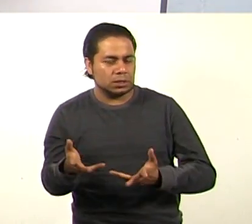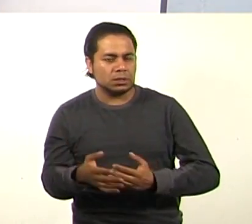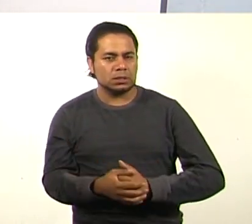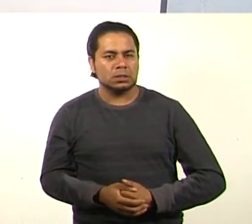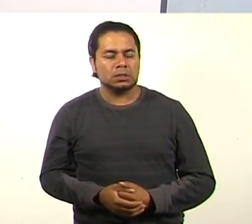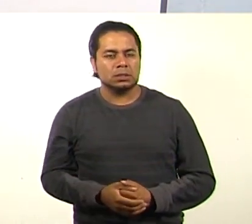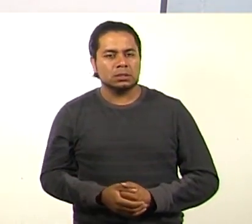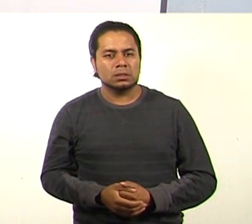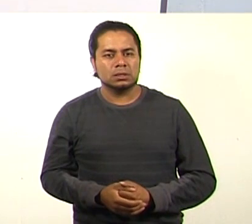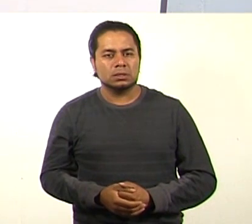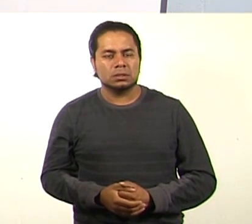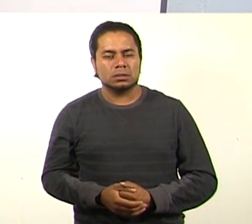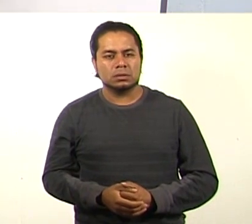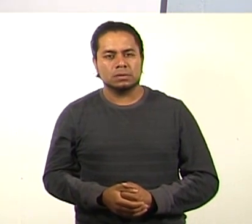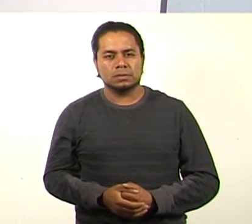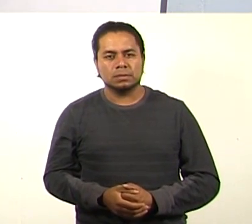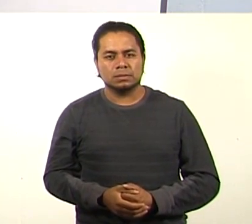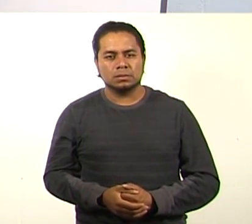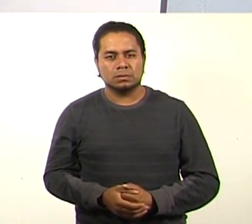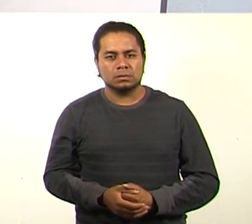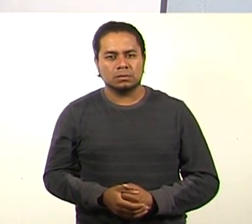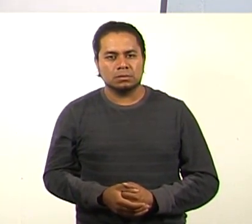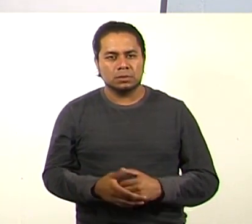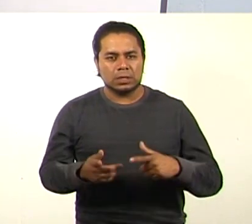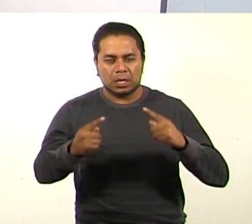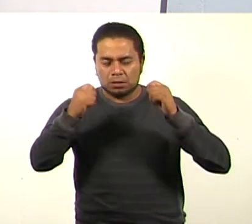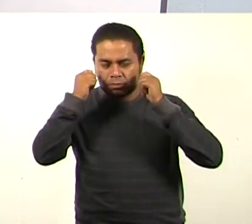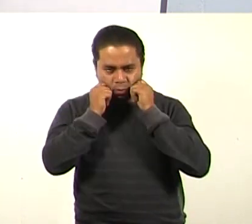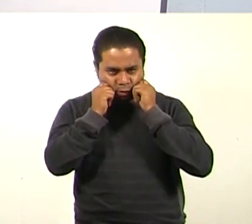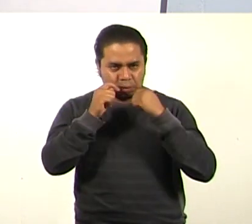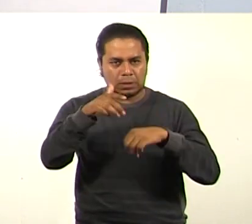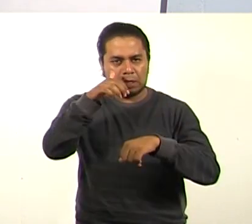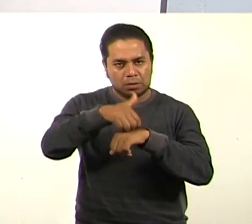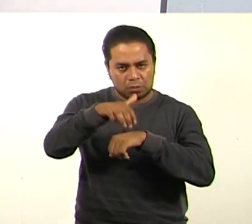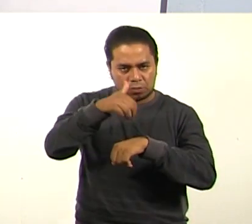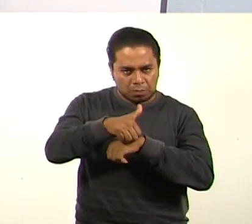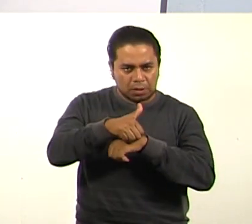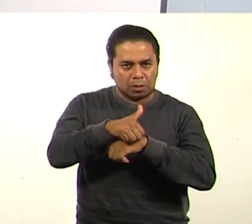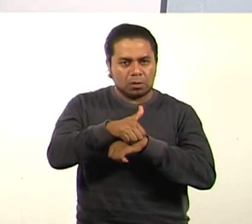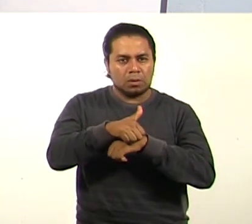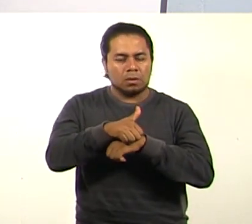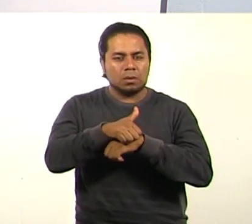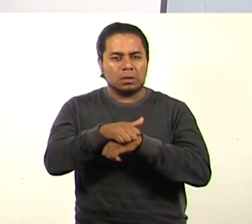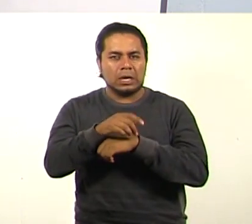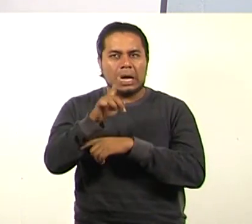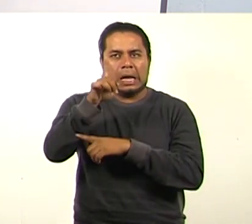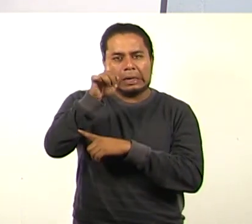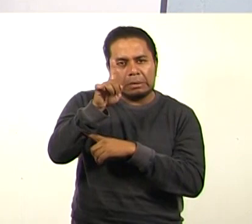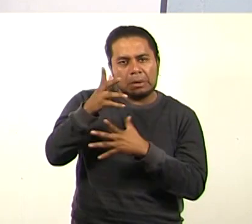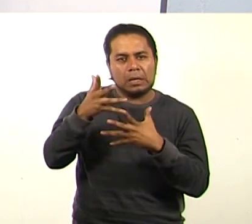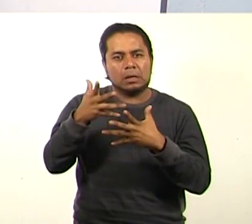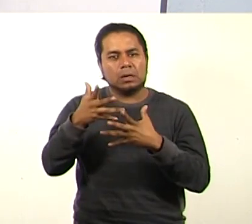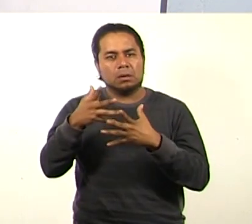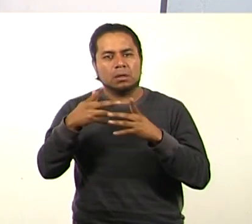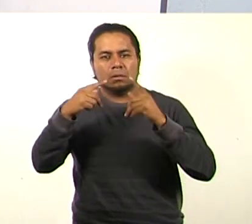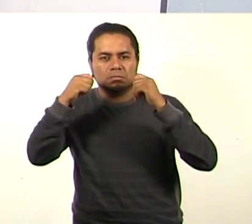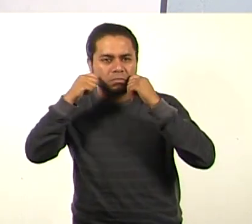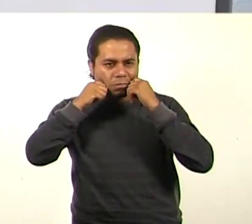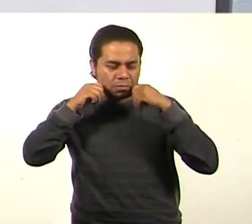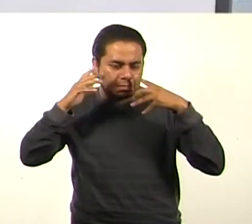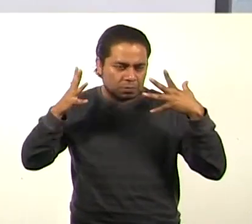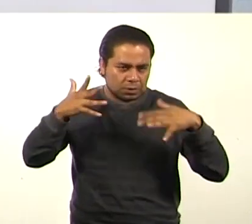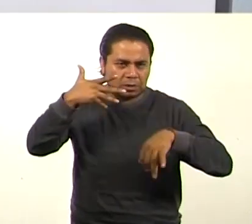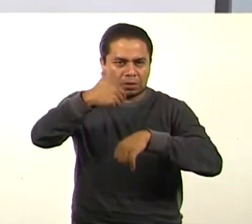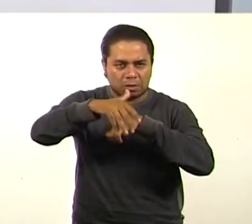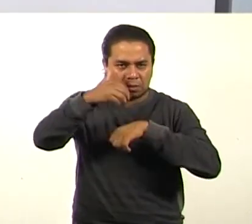decimal es la que, no importa el número que tenga como arriba de la barra, no importa